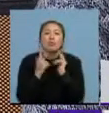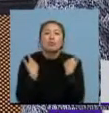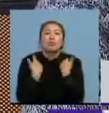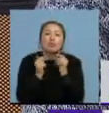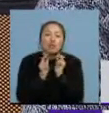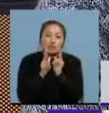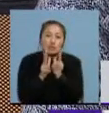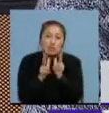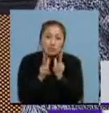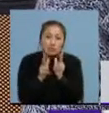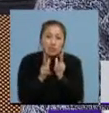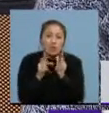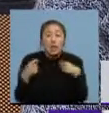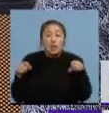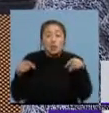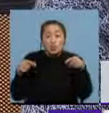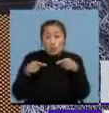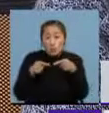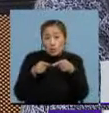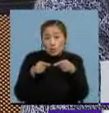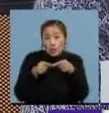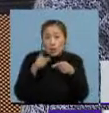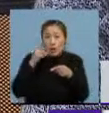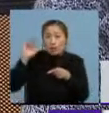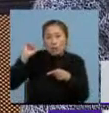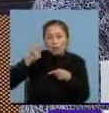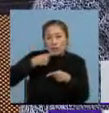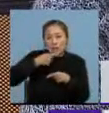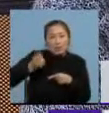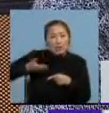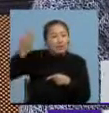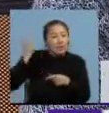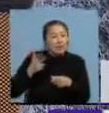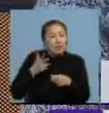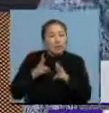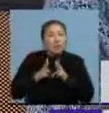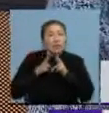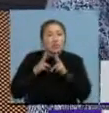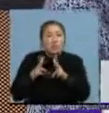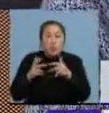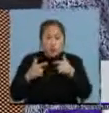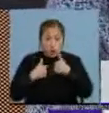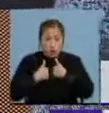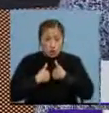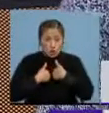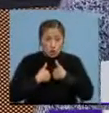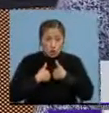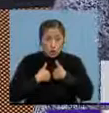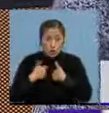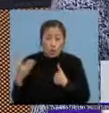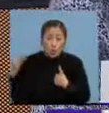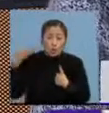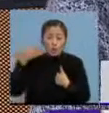en un programa del martes la semana pasada mencionó que yo no había asistido